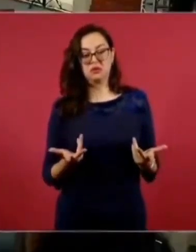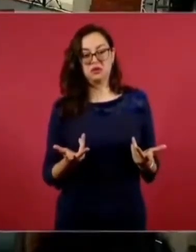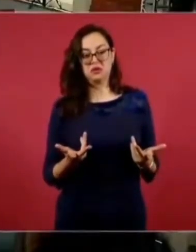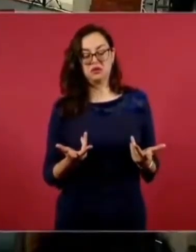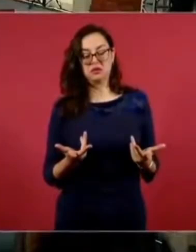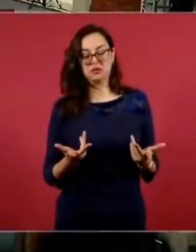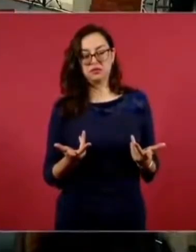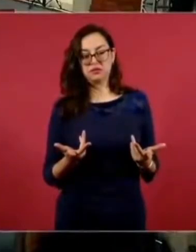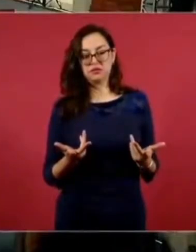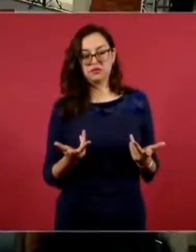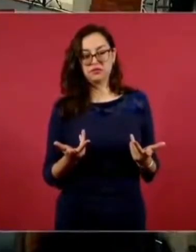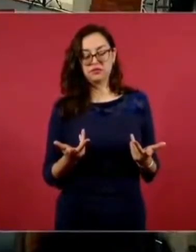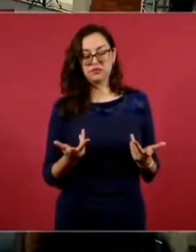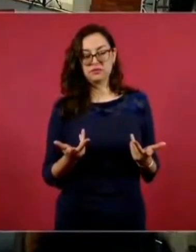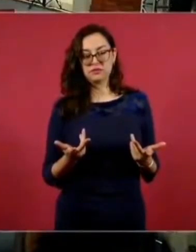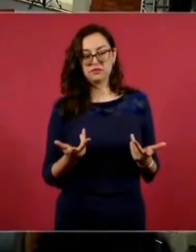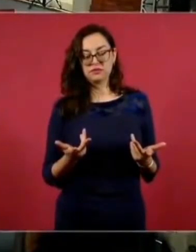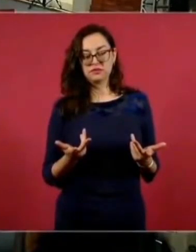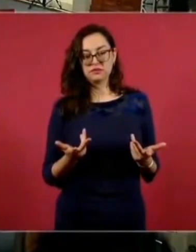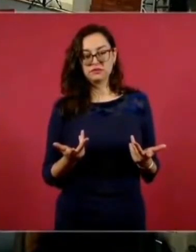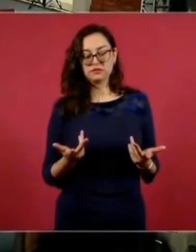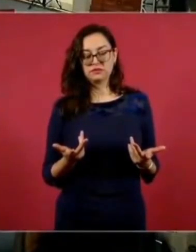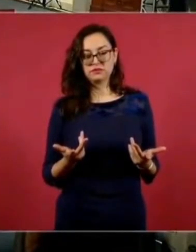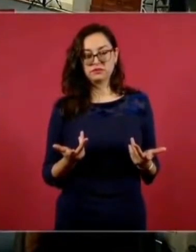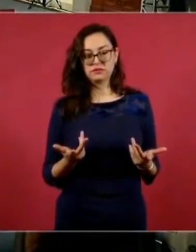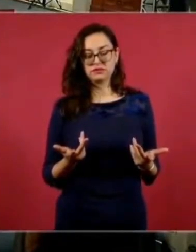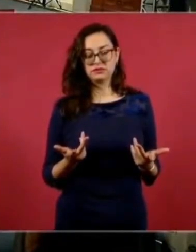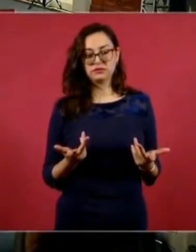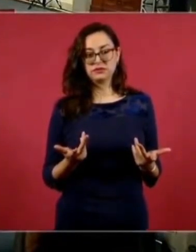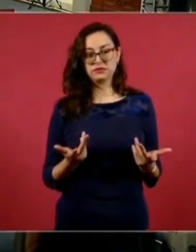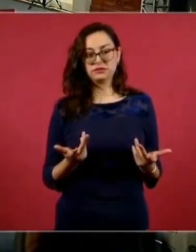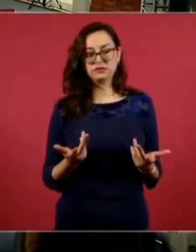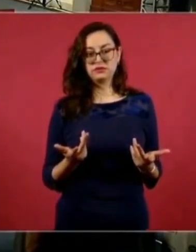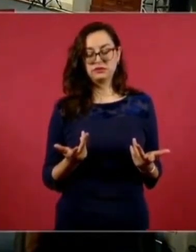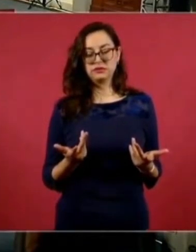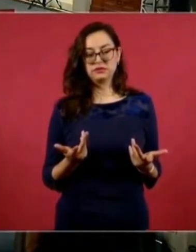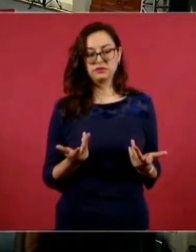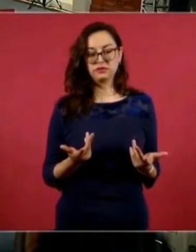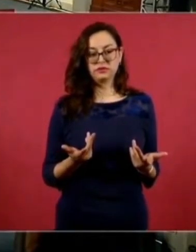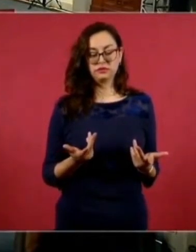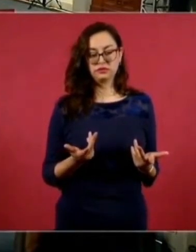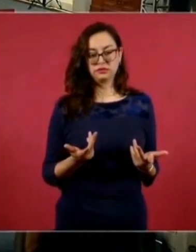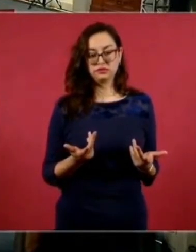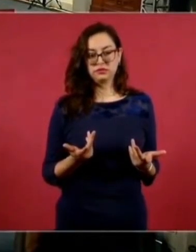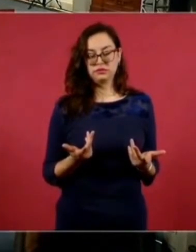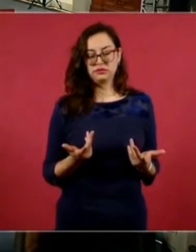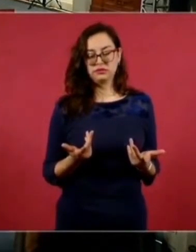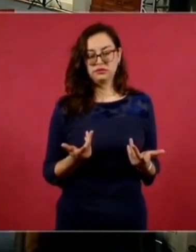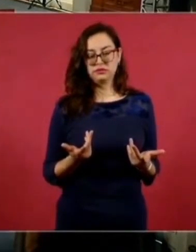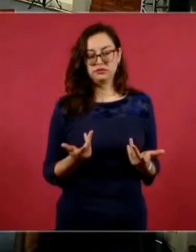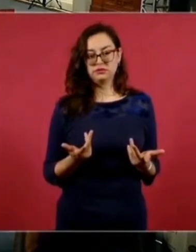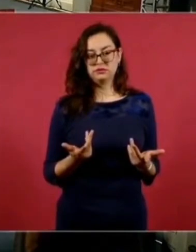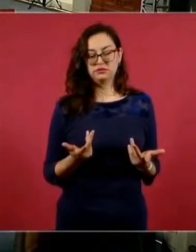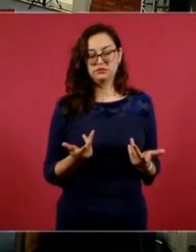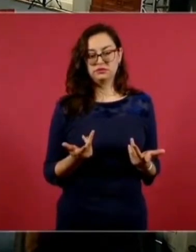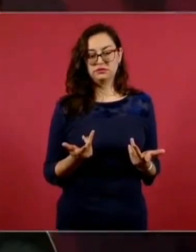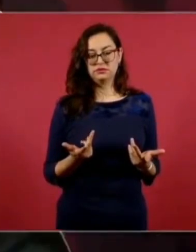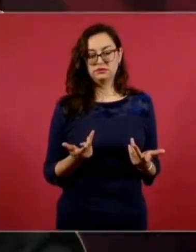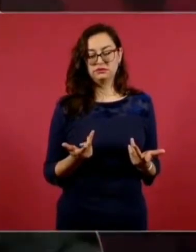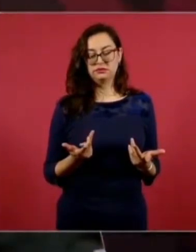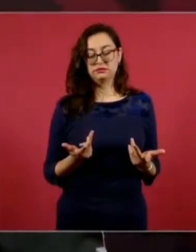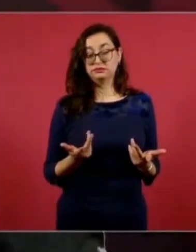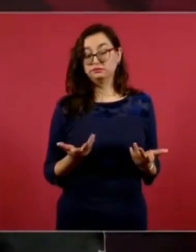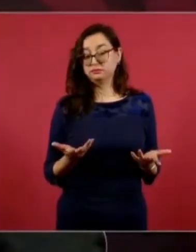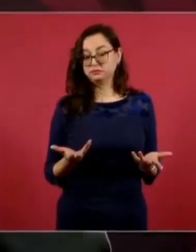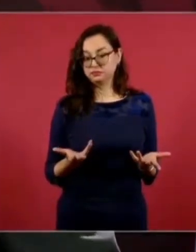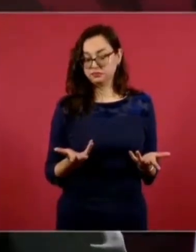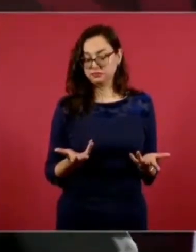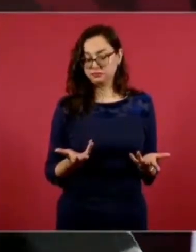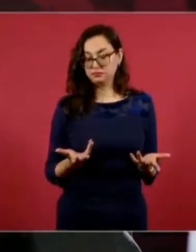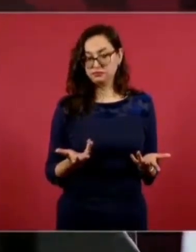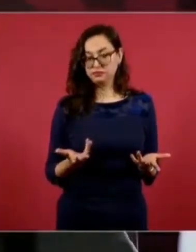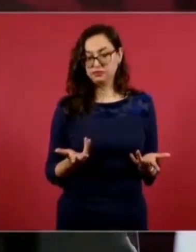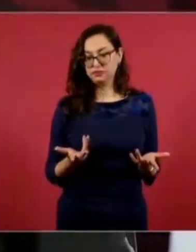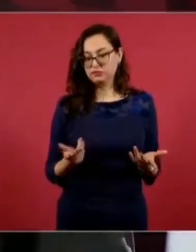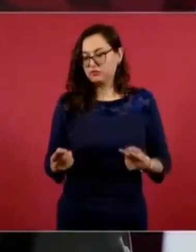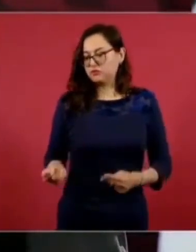en